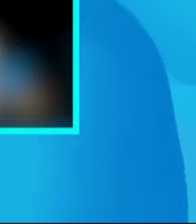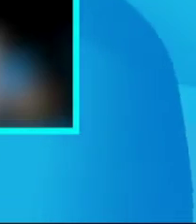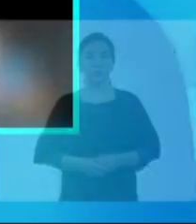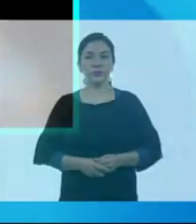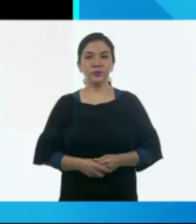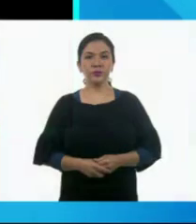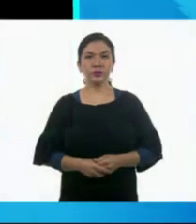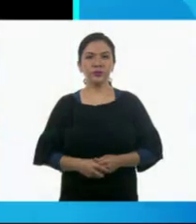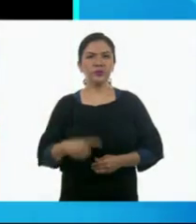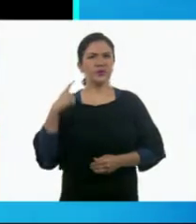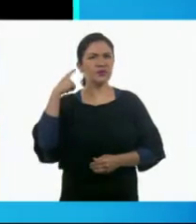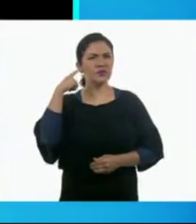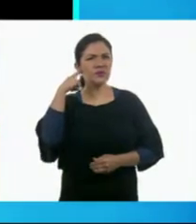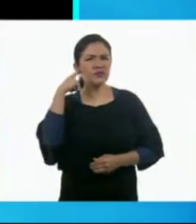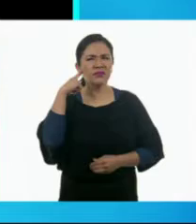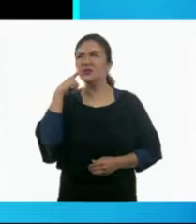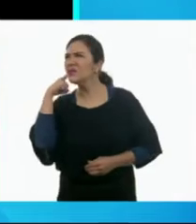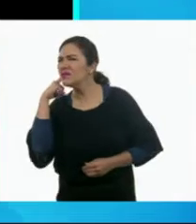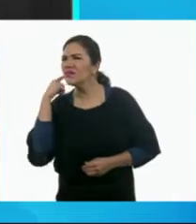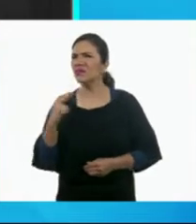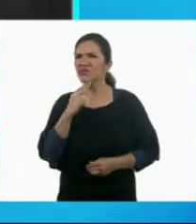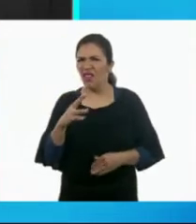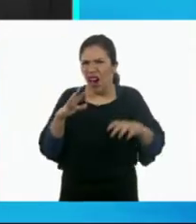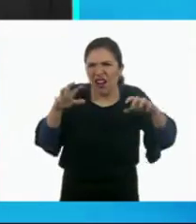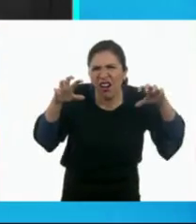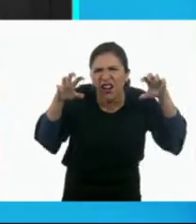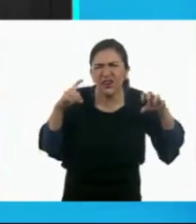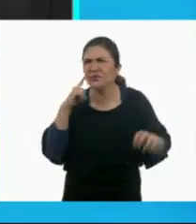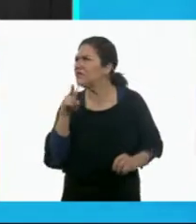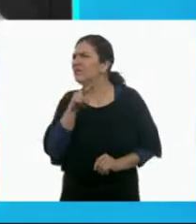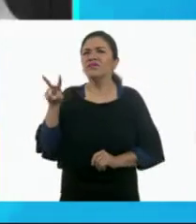Un gruñido llama la atención de Alan.